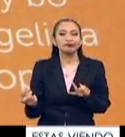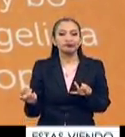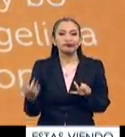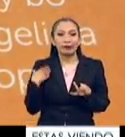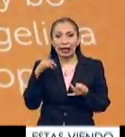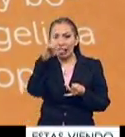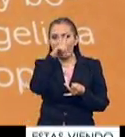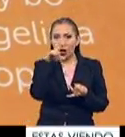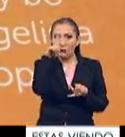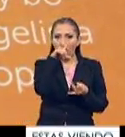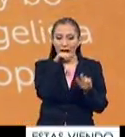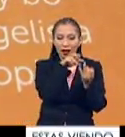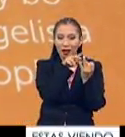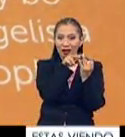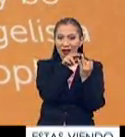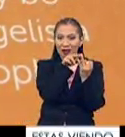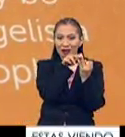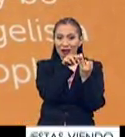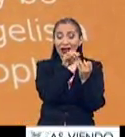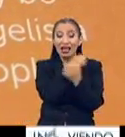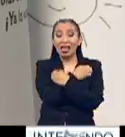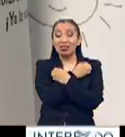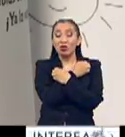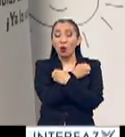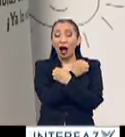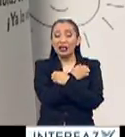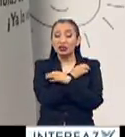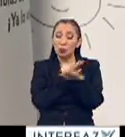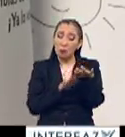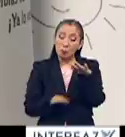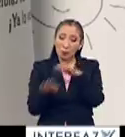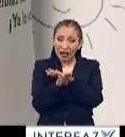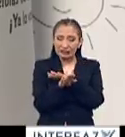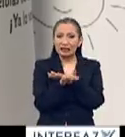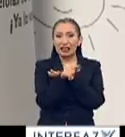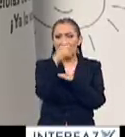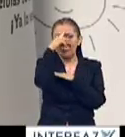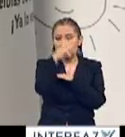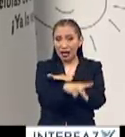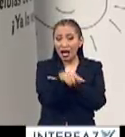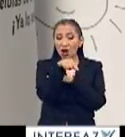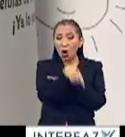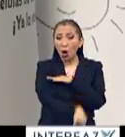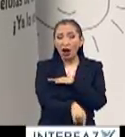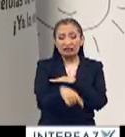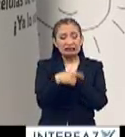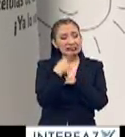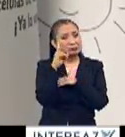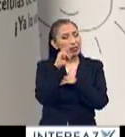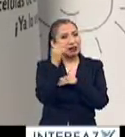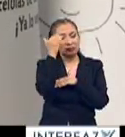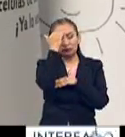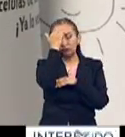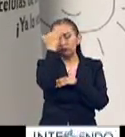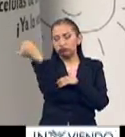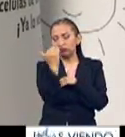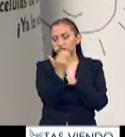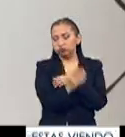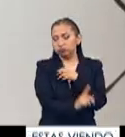y en lenguaje, la educación elemental en México es una zona de desastre.